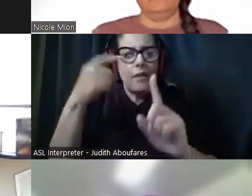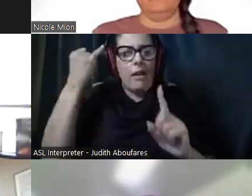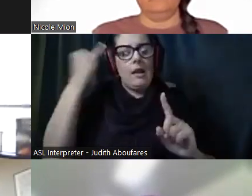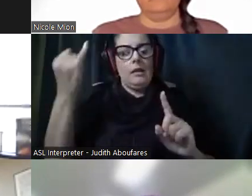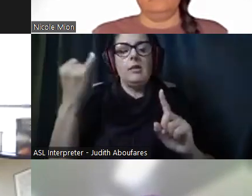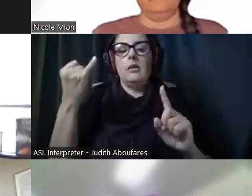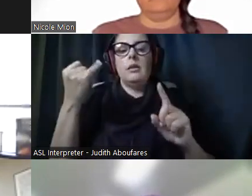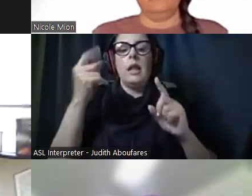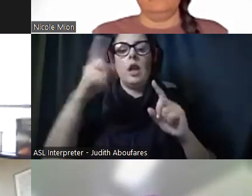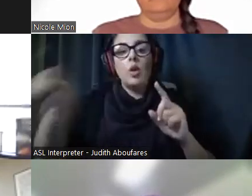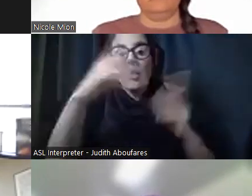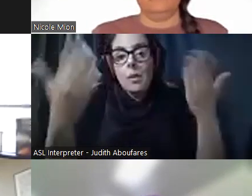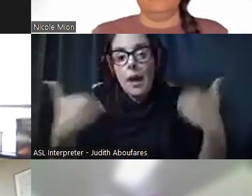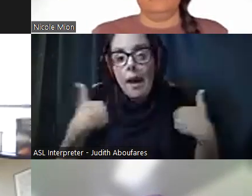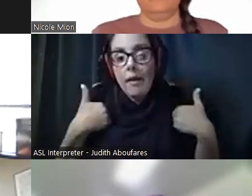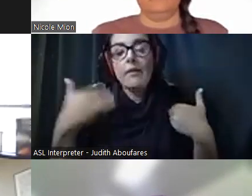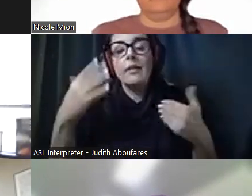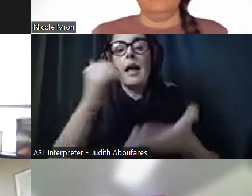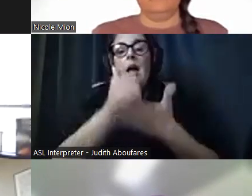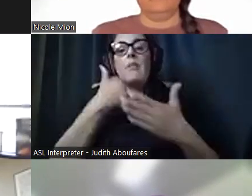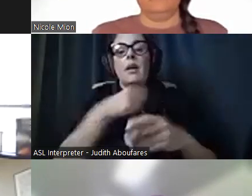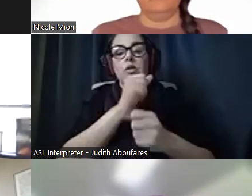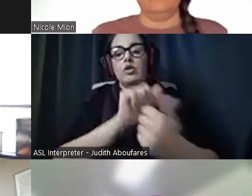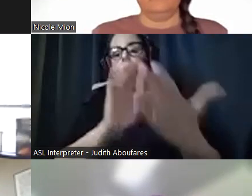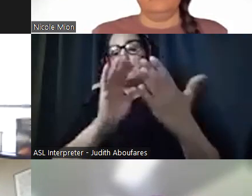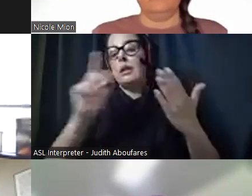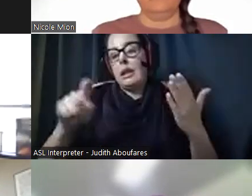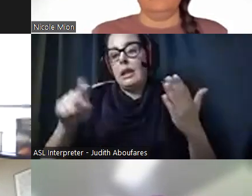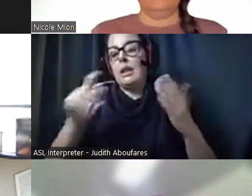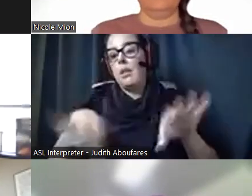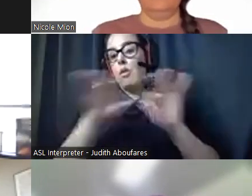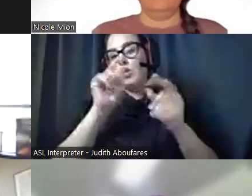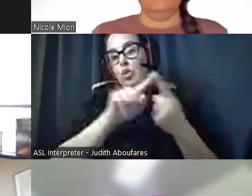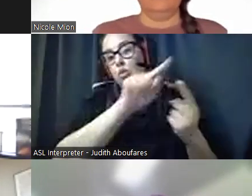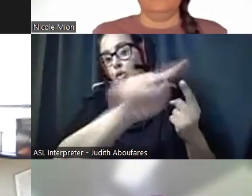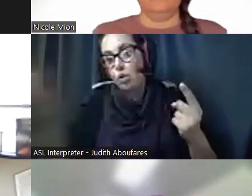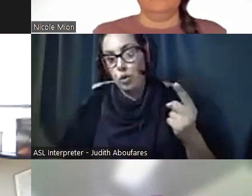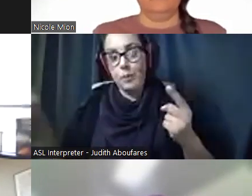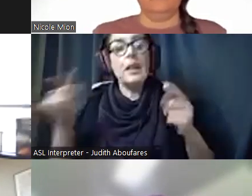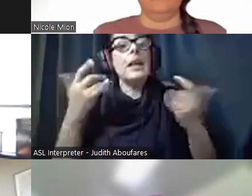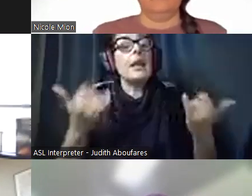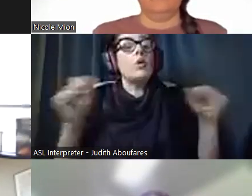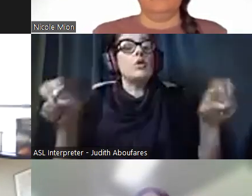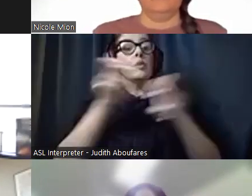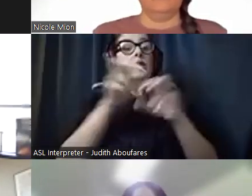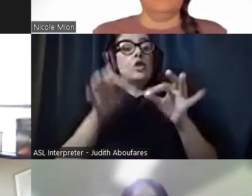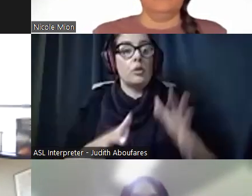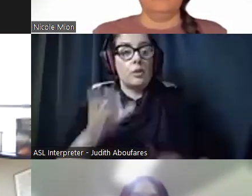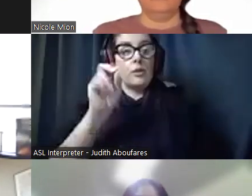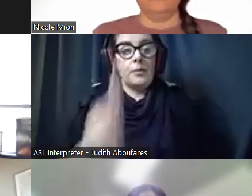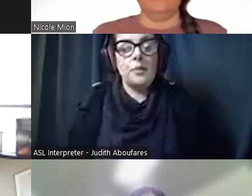gustaría obtener ideas específicas que todos puedan tener para resolver las necesidades. All